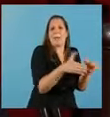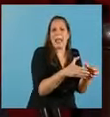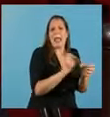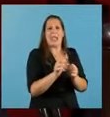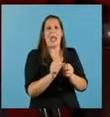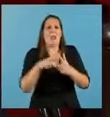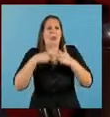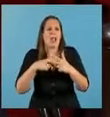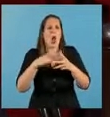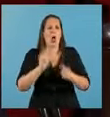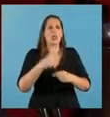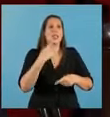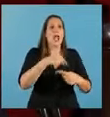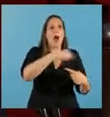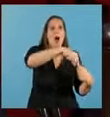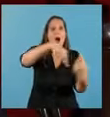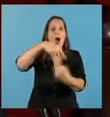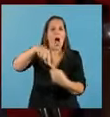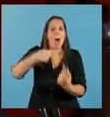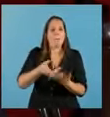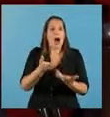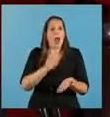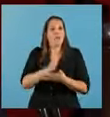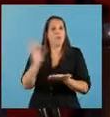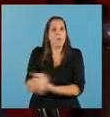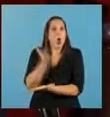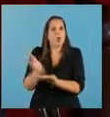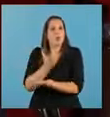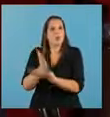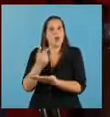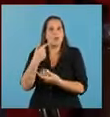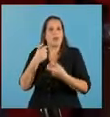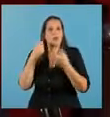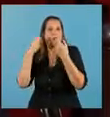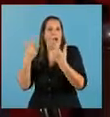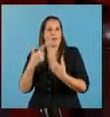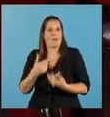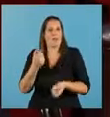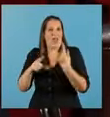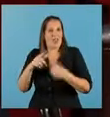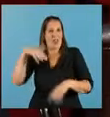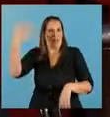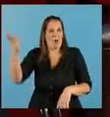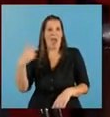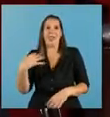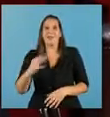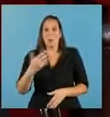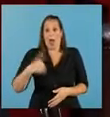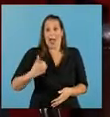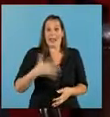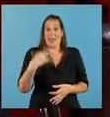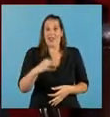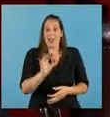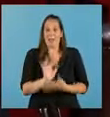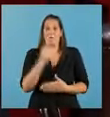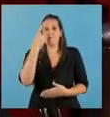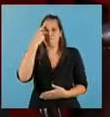una cadena de proveedores en torno a los recursos naturales y otras actividades. Tenemos que insertar a la Argentina a la agenda